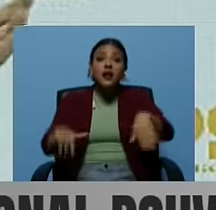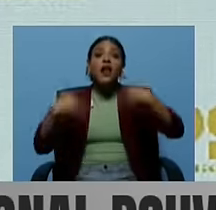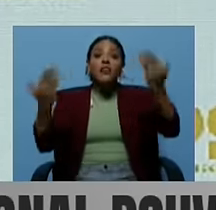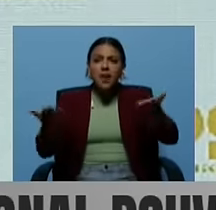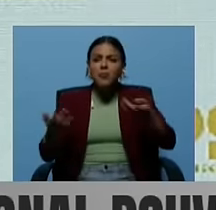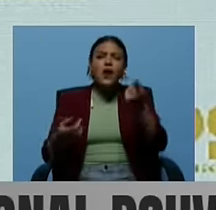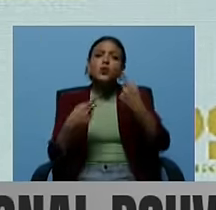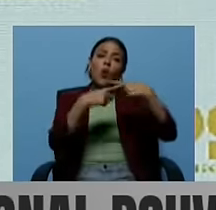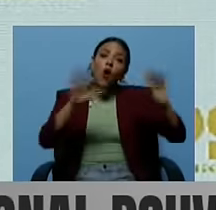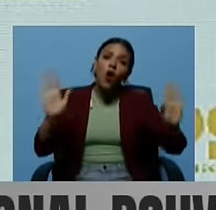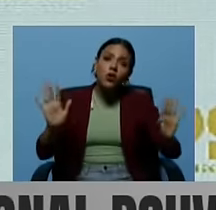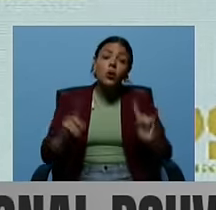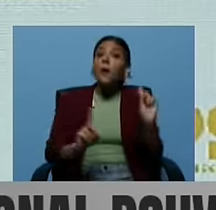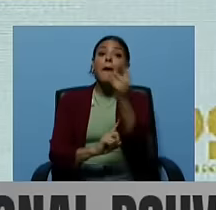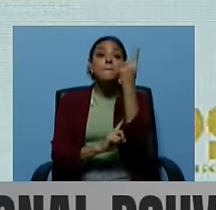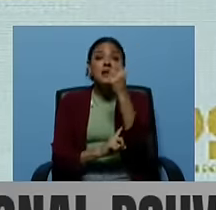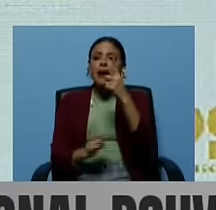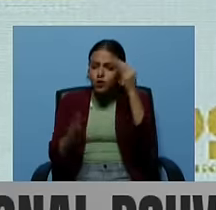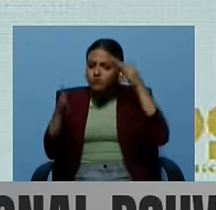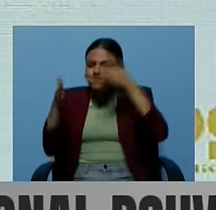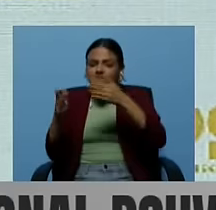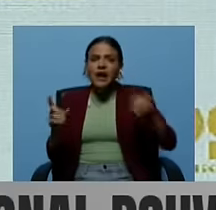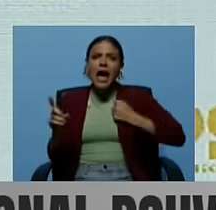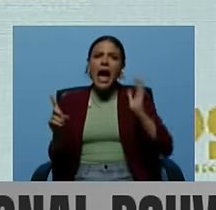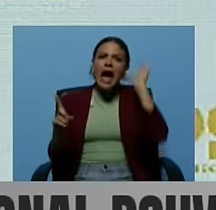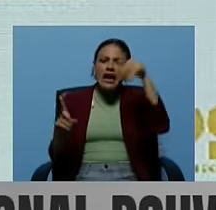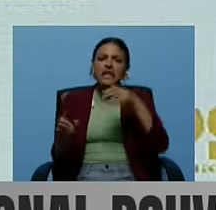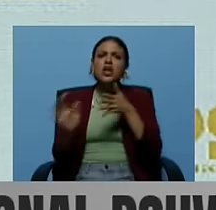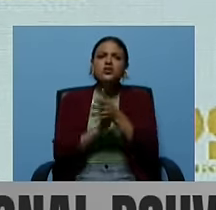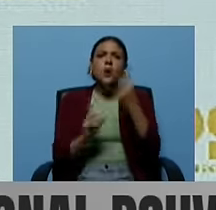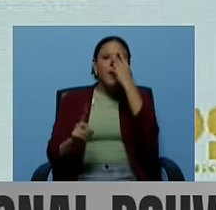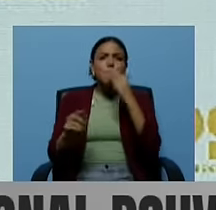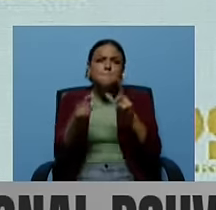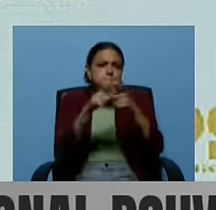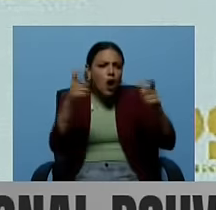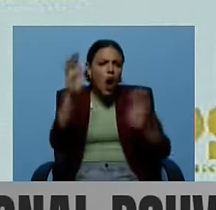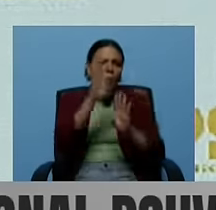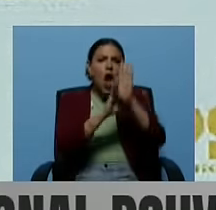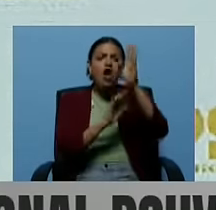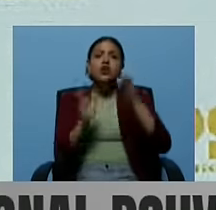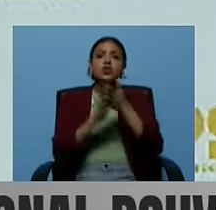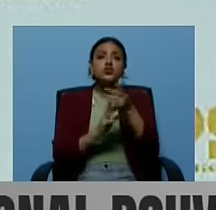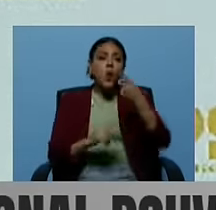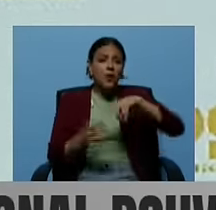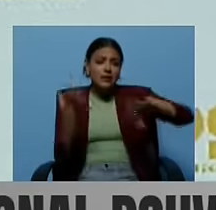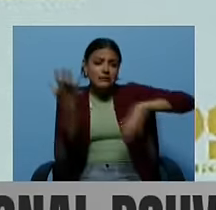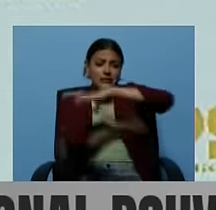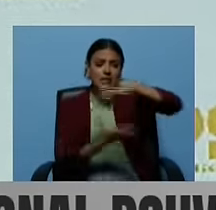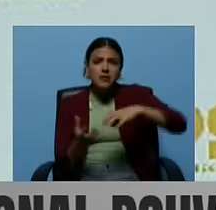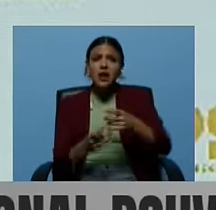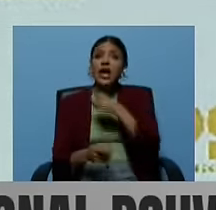Que arregle los problemas en Argentina, que tiene muchos. La pobreza disparada, la inflación disparada, sin bloqueo.